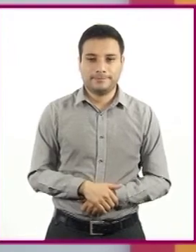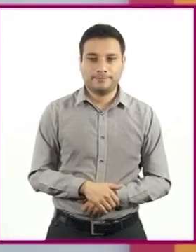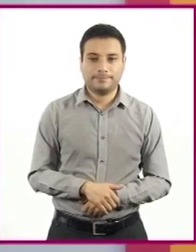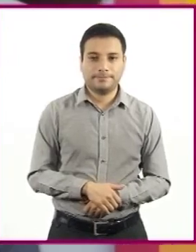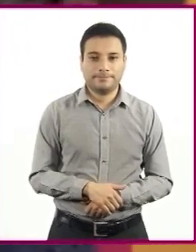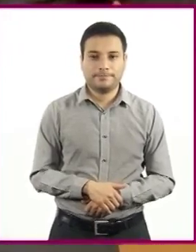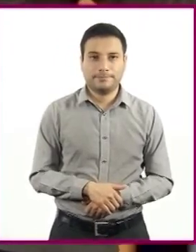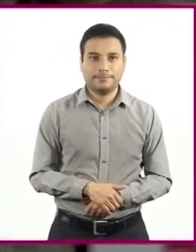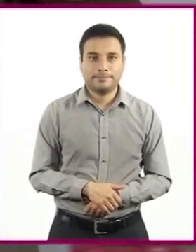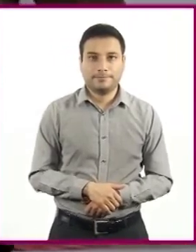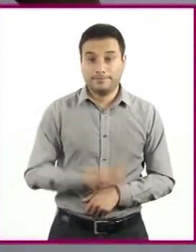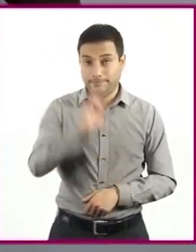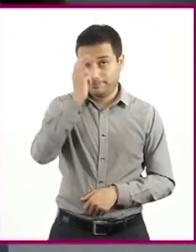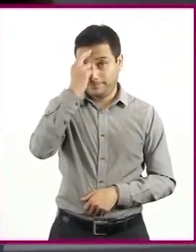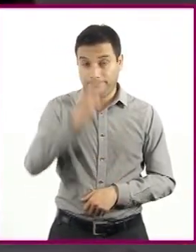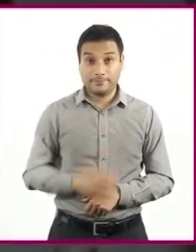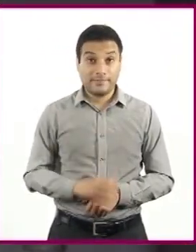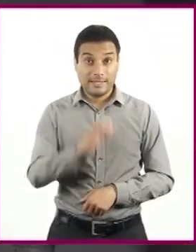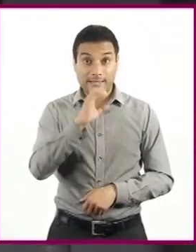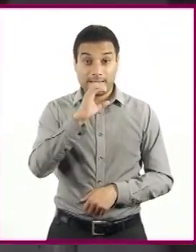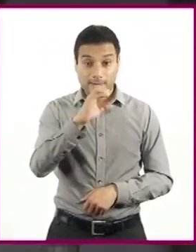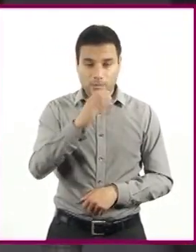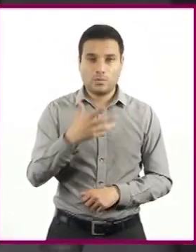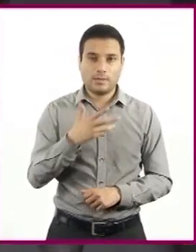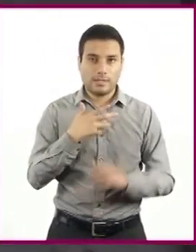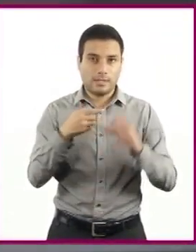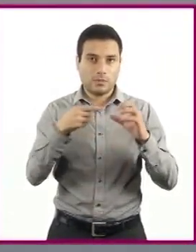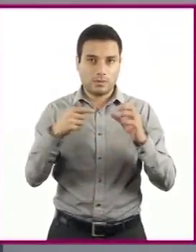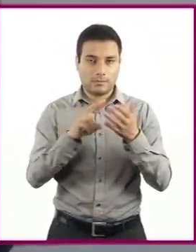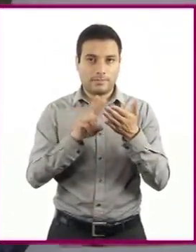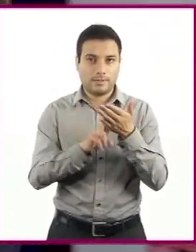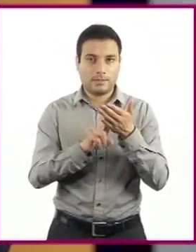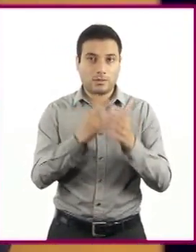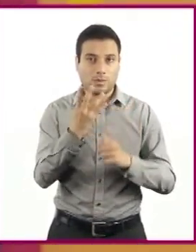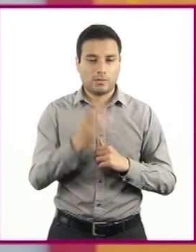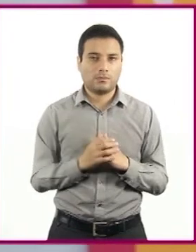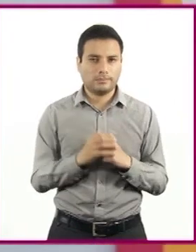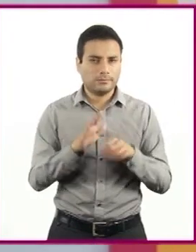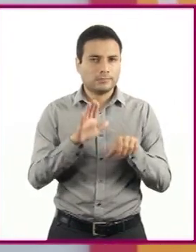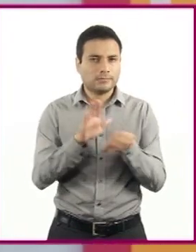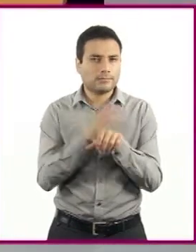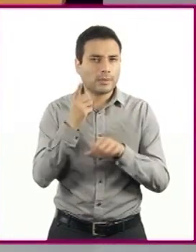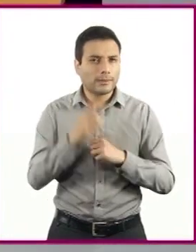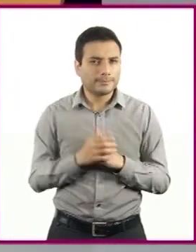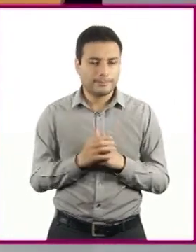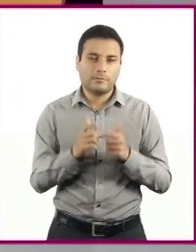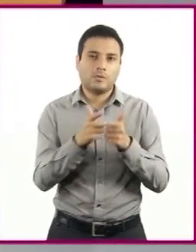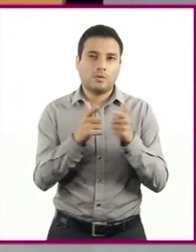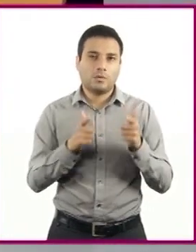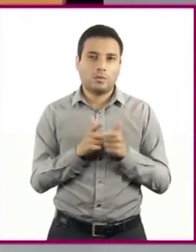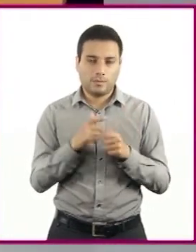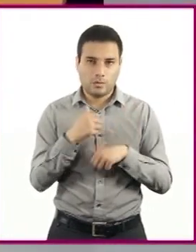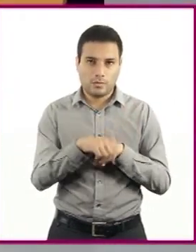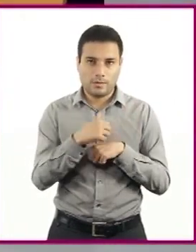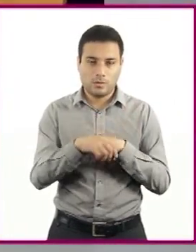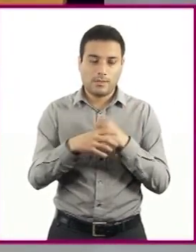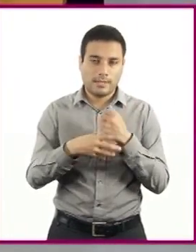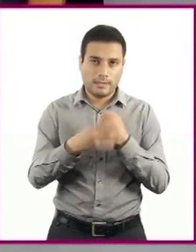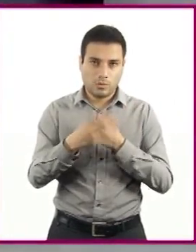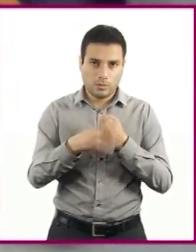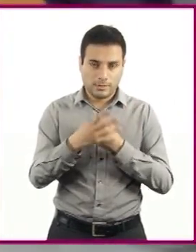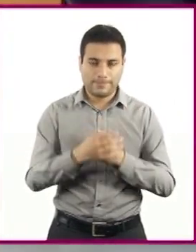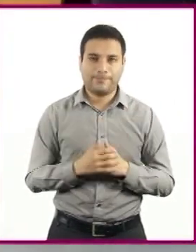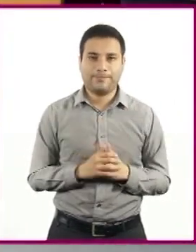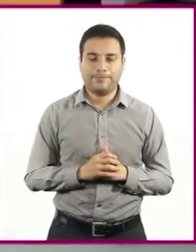Recordemos que el carbono tiene 4 electrones de valencia porque se ubica en el grupo 14 de la tabla